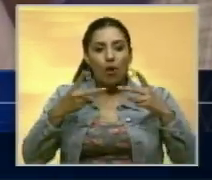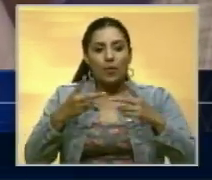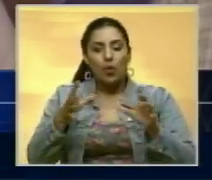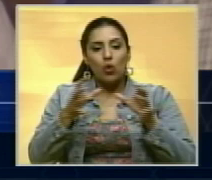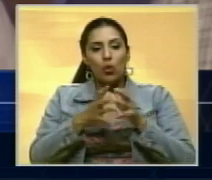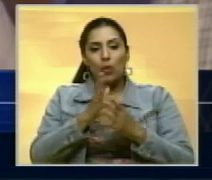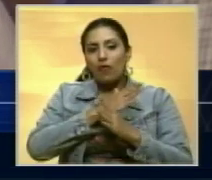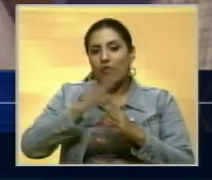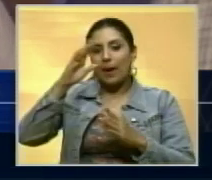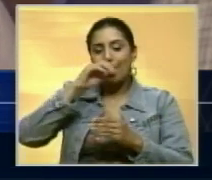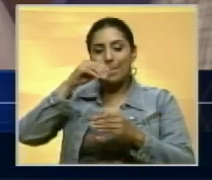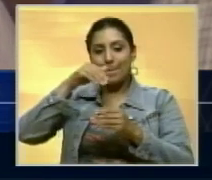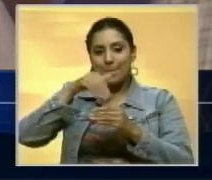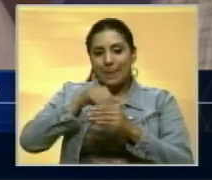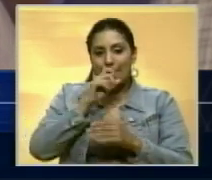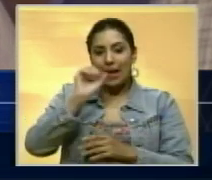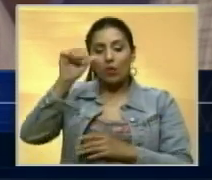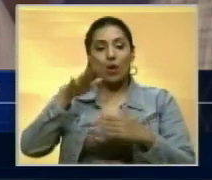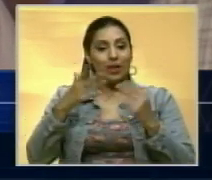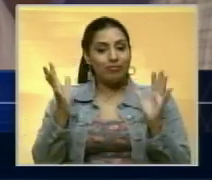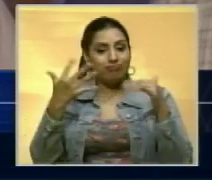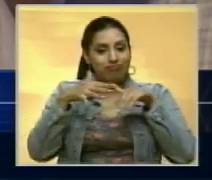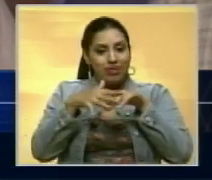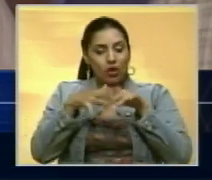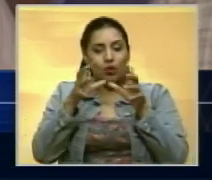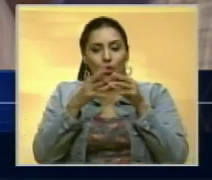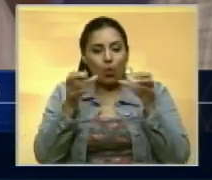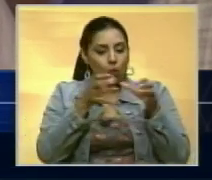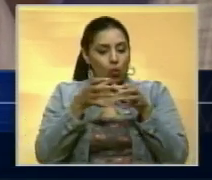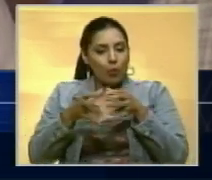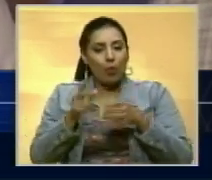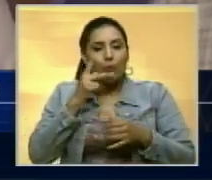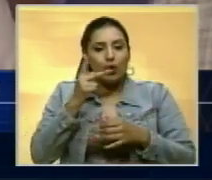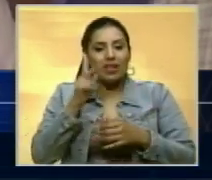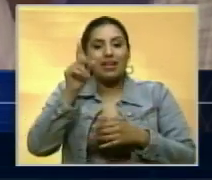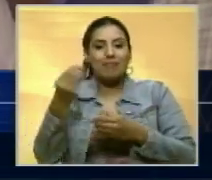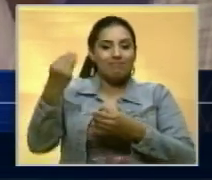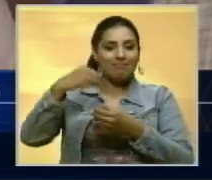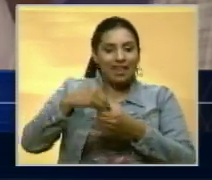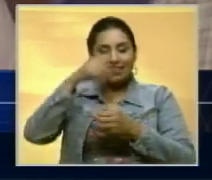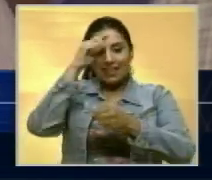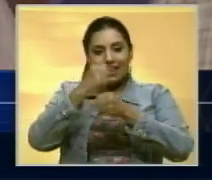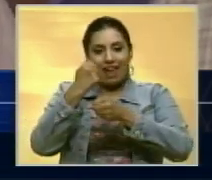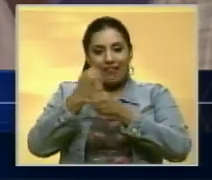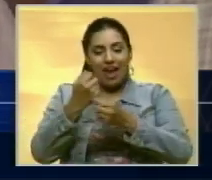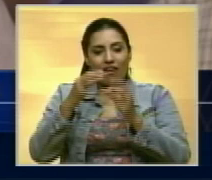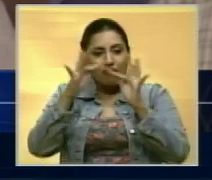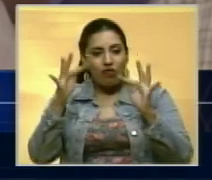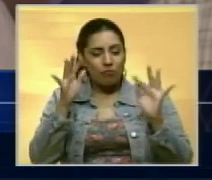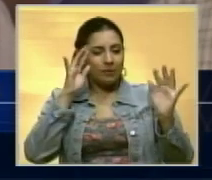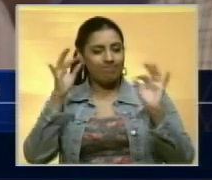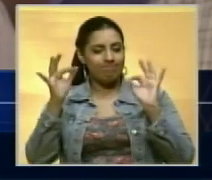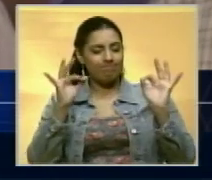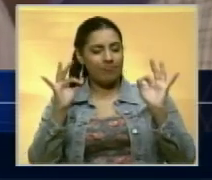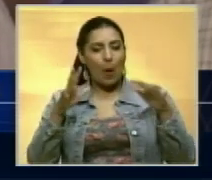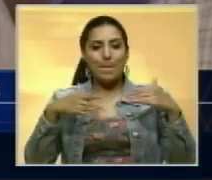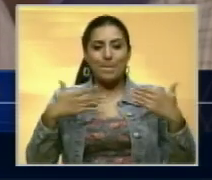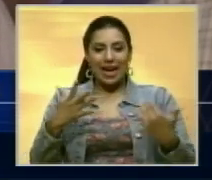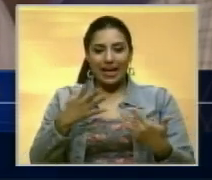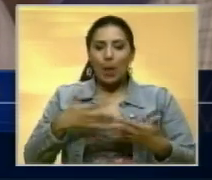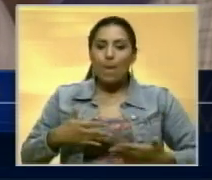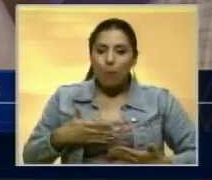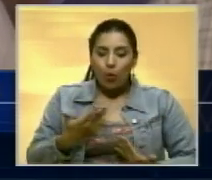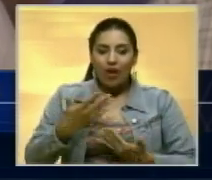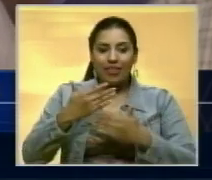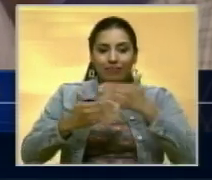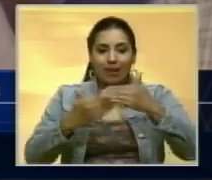Comando por el Revocatorio, que incluye a todas las organizaciones políticas del estado, y además se está trabajando con el aspecto logístico para hacer posible